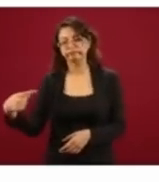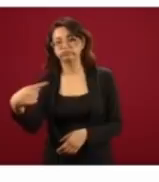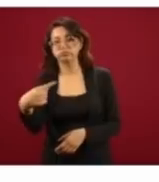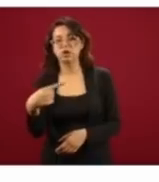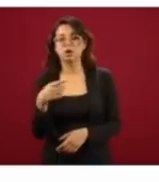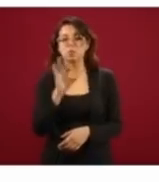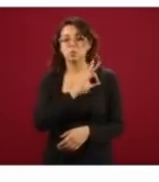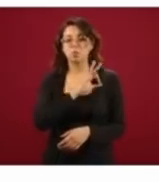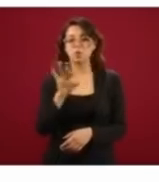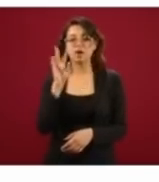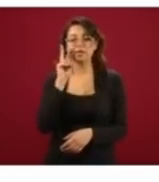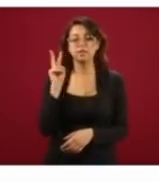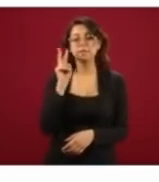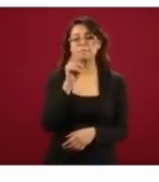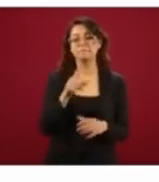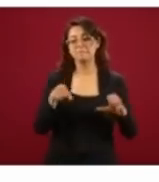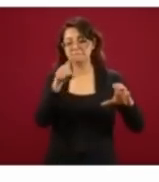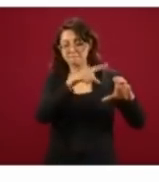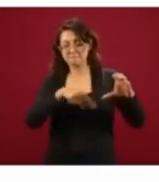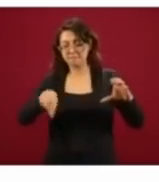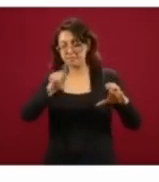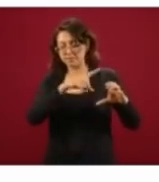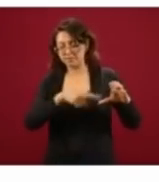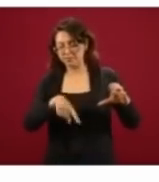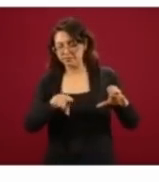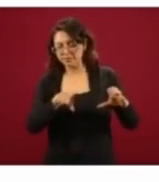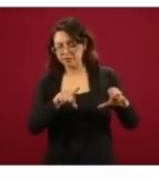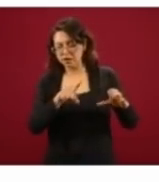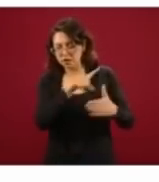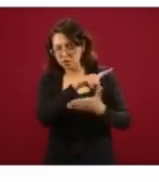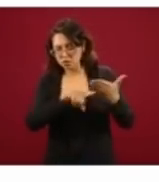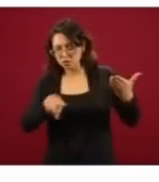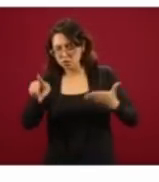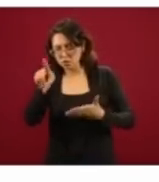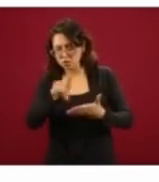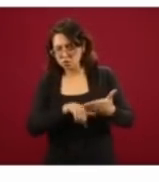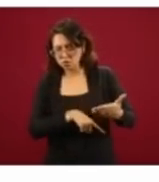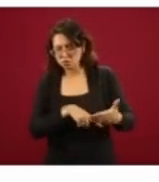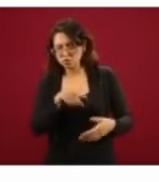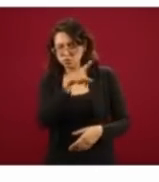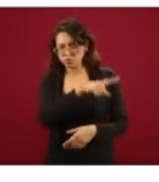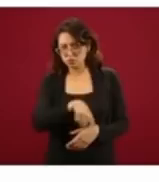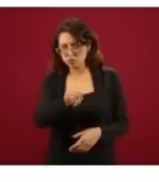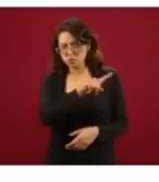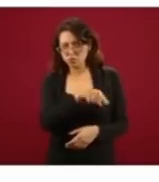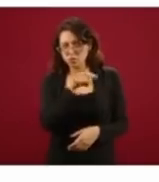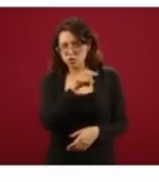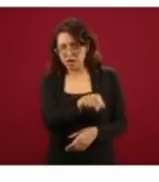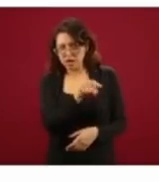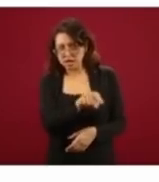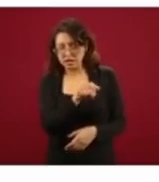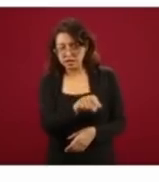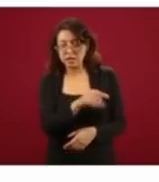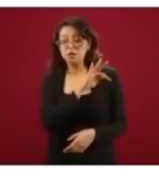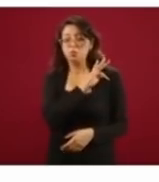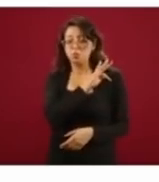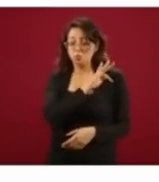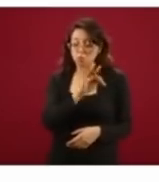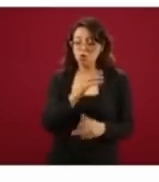círculo azul con una cruz. Ahí es el, digamos, la idea de tener un lugar para